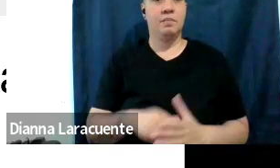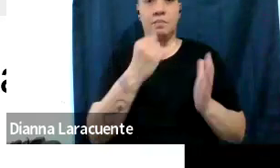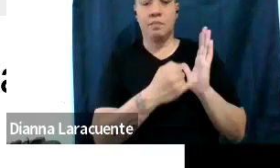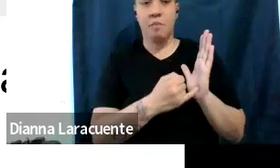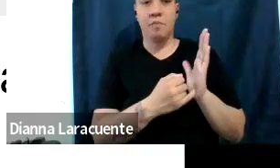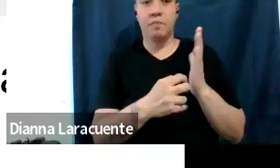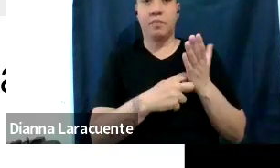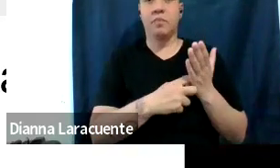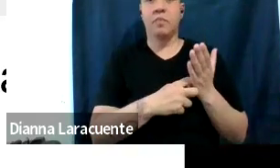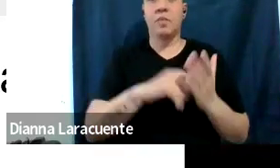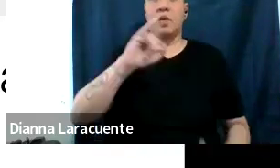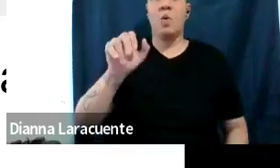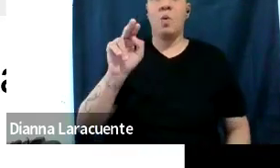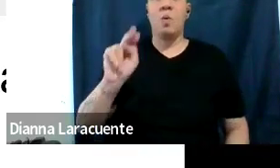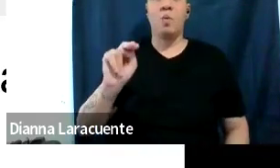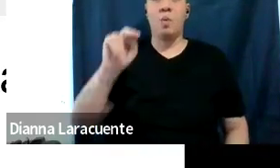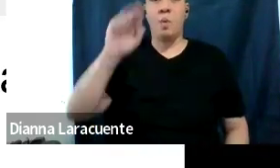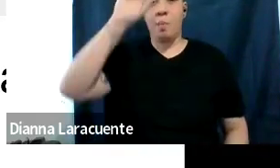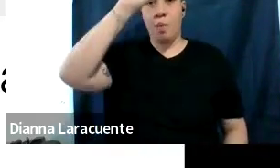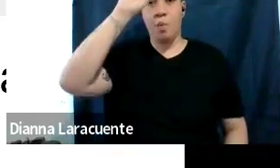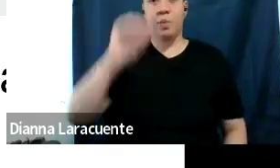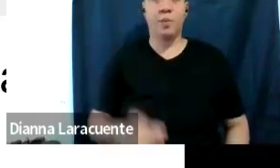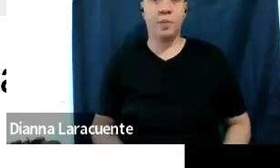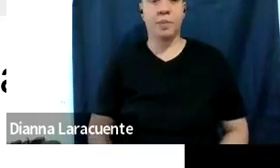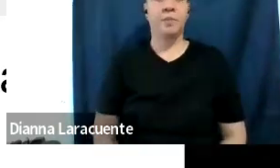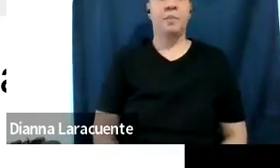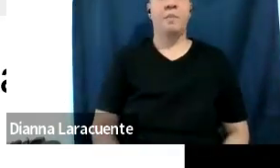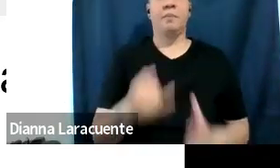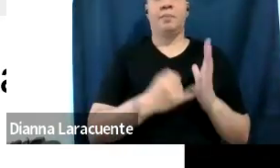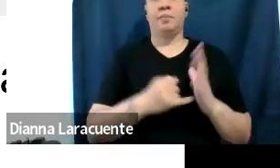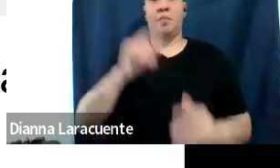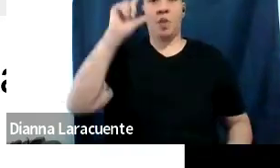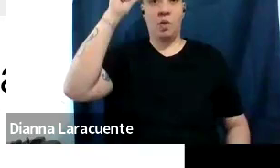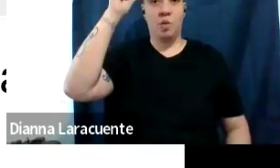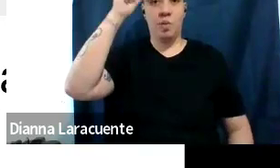Juan Bobo? Es la caricatura porque el gobernador Allen